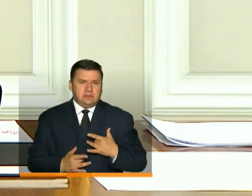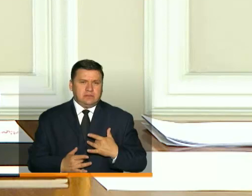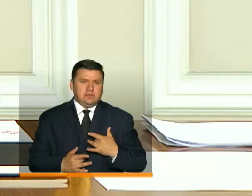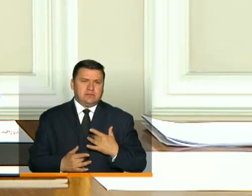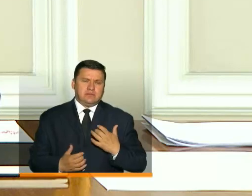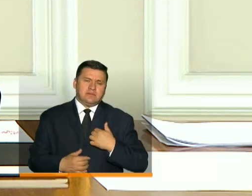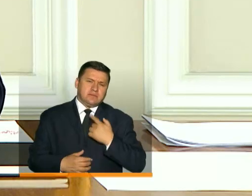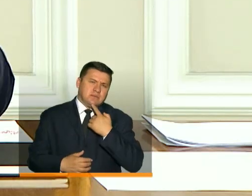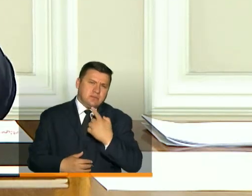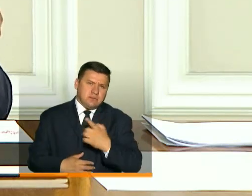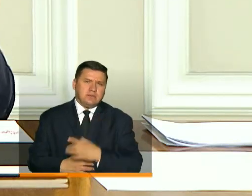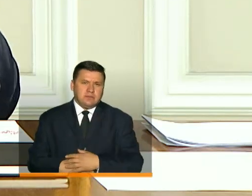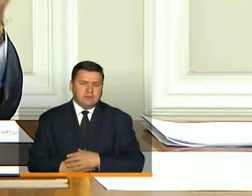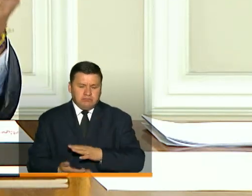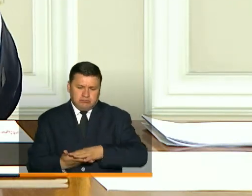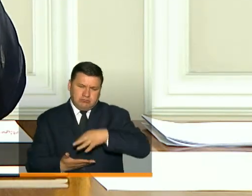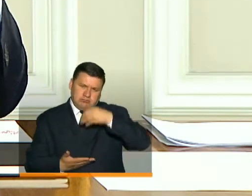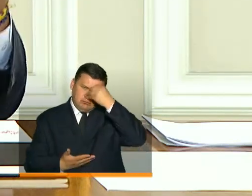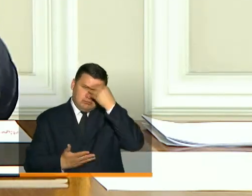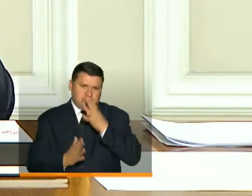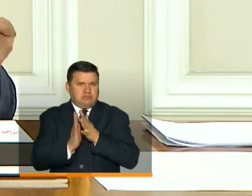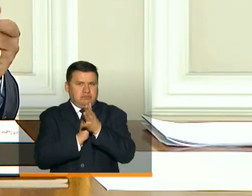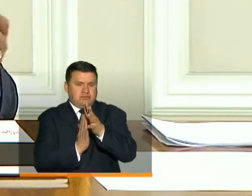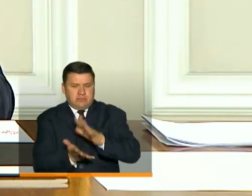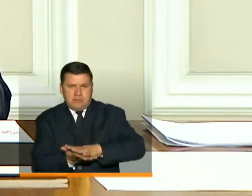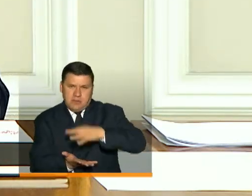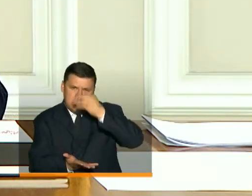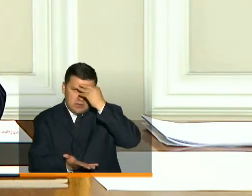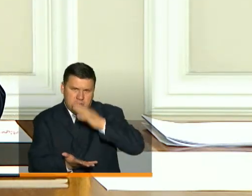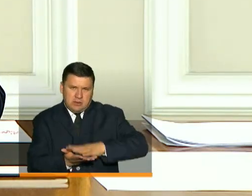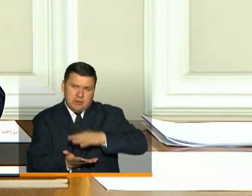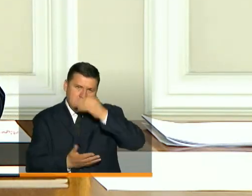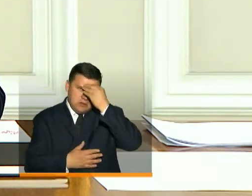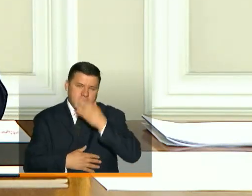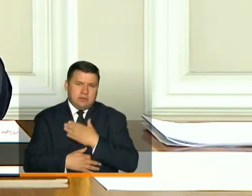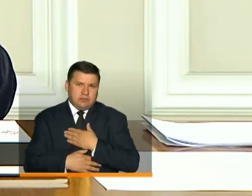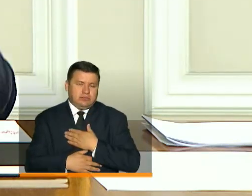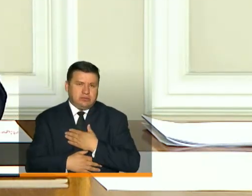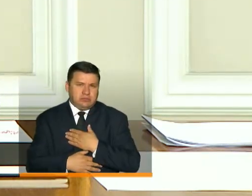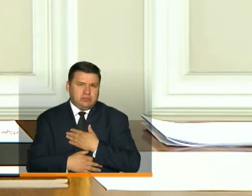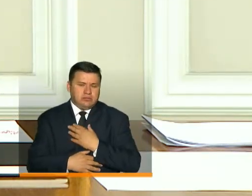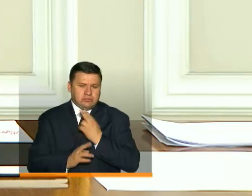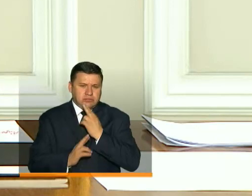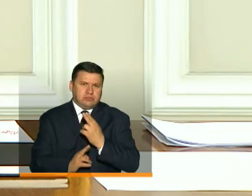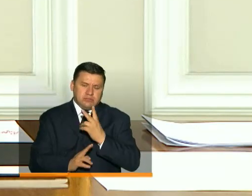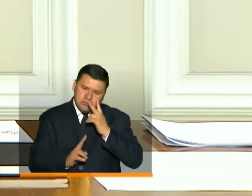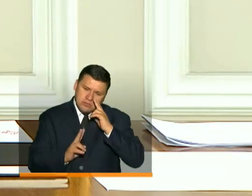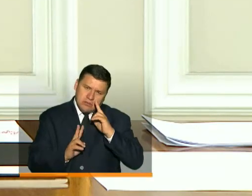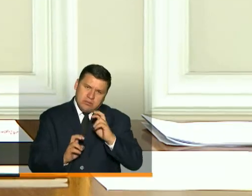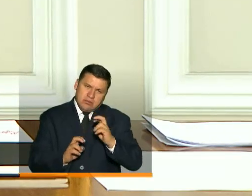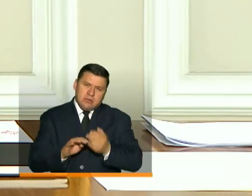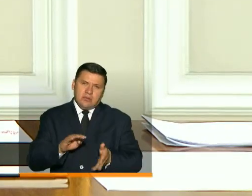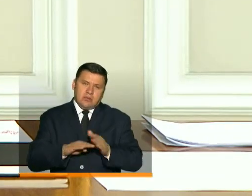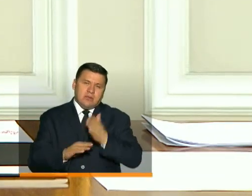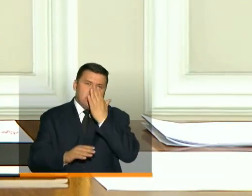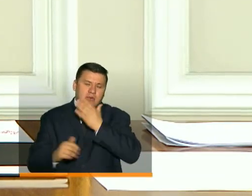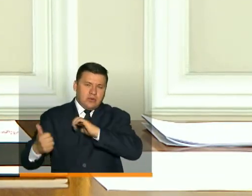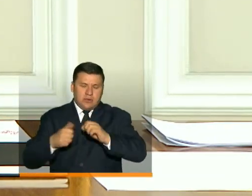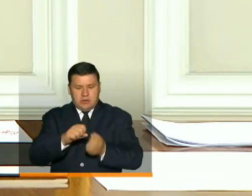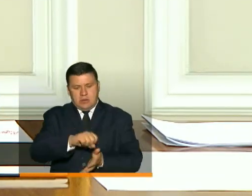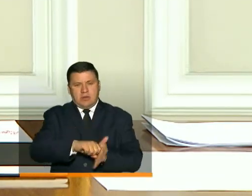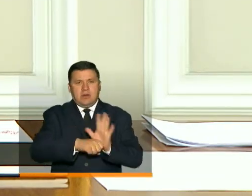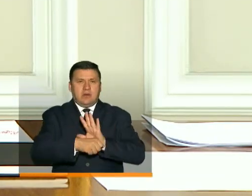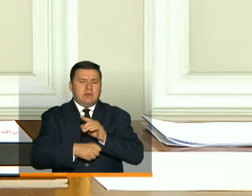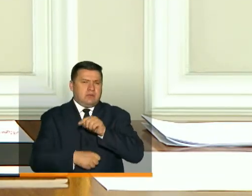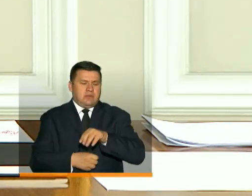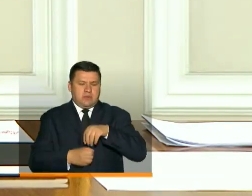yo diría lecciones, mensajes, aprendizajes y de pronto resultados de esa investigación sobre el comportamiento del